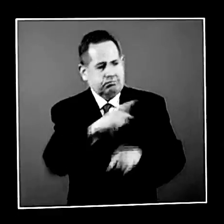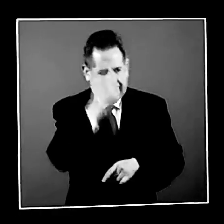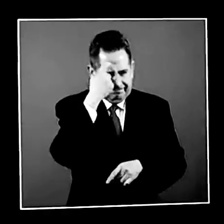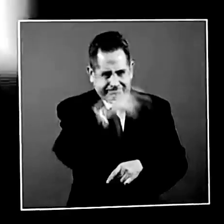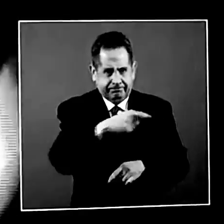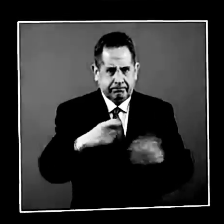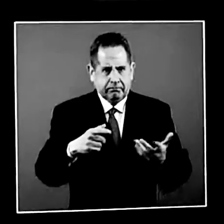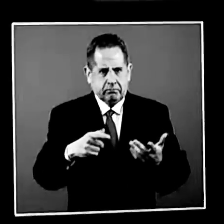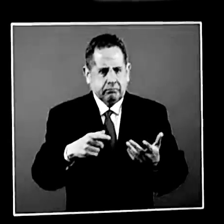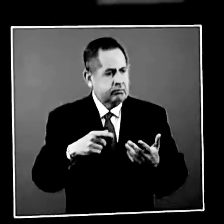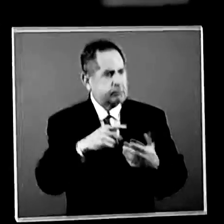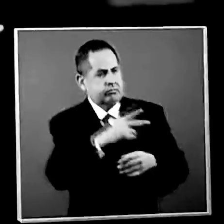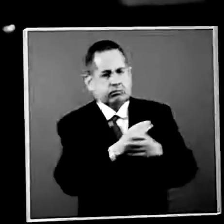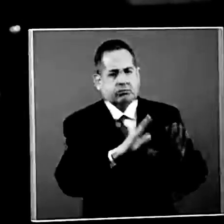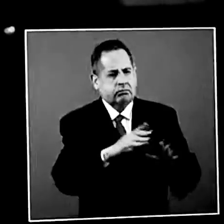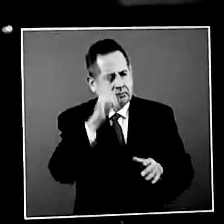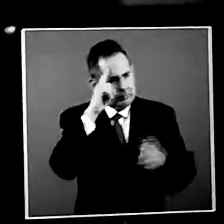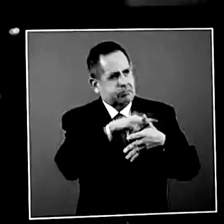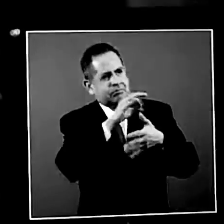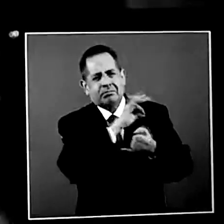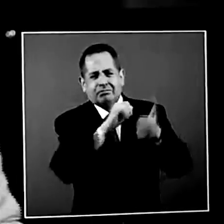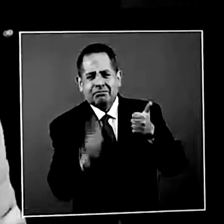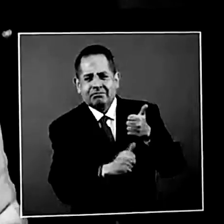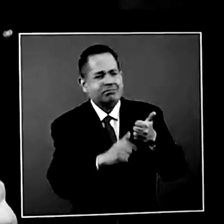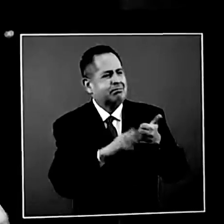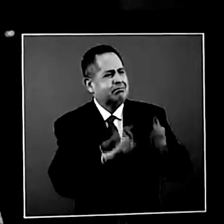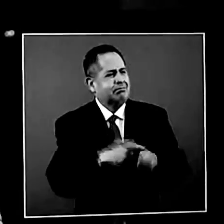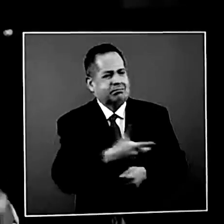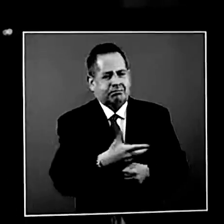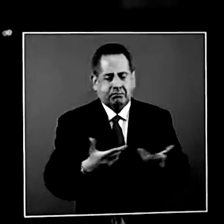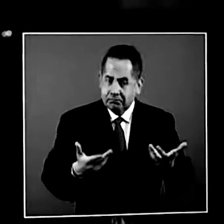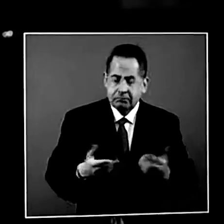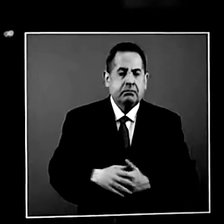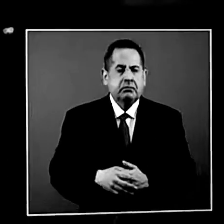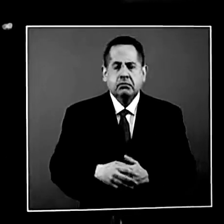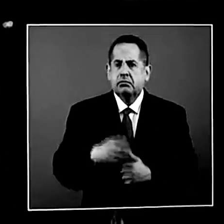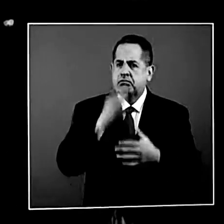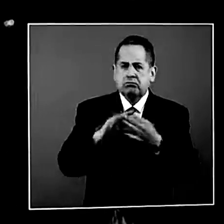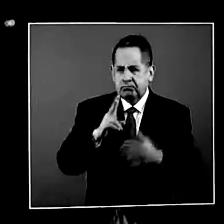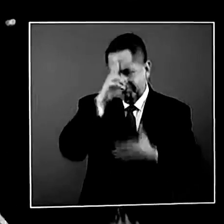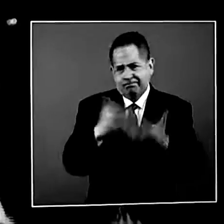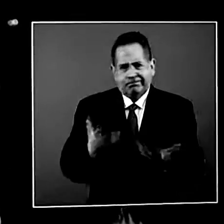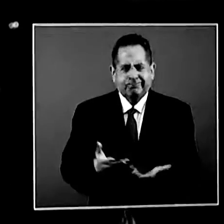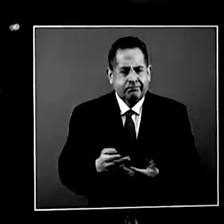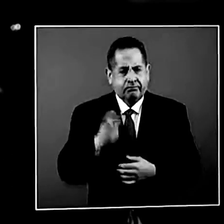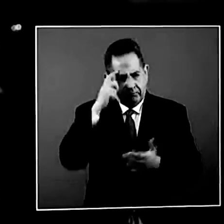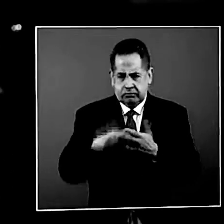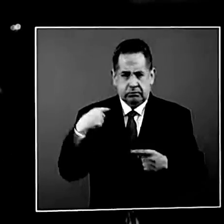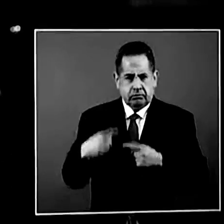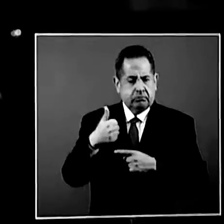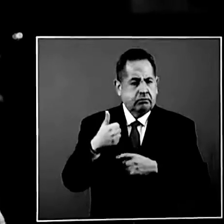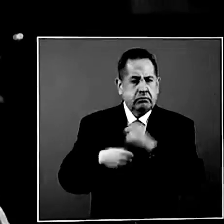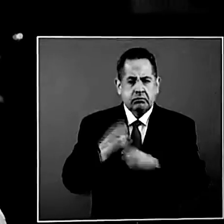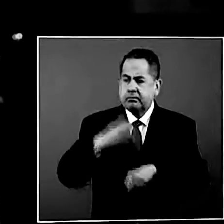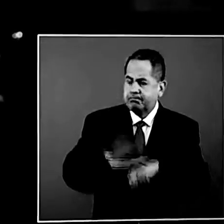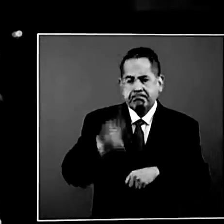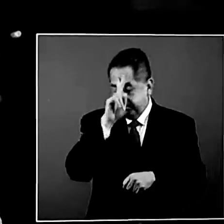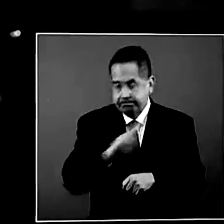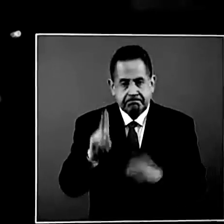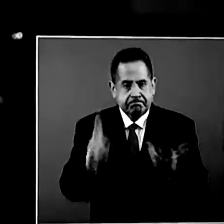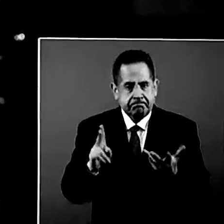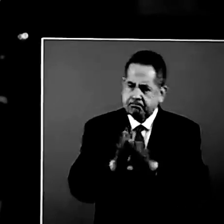en tu cuenta, en tu cadena o en la cadena alimenticia. ¿Por qué menciono esto? Porque al final del día la violencia es violencia. Y yo creo que este sexenio es donde más se